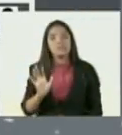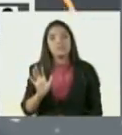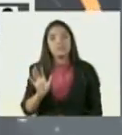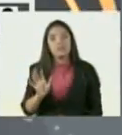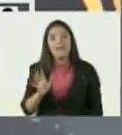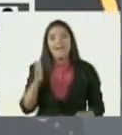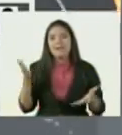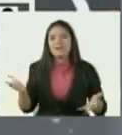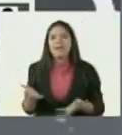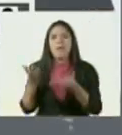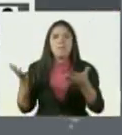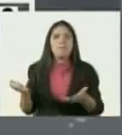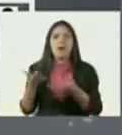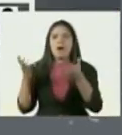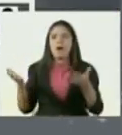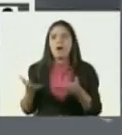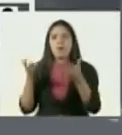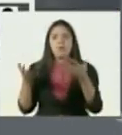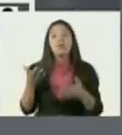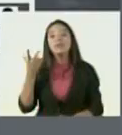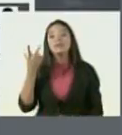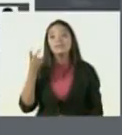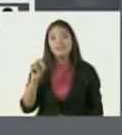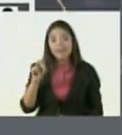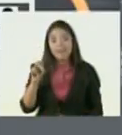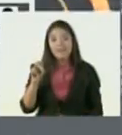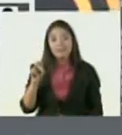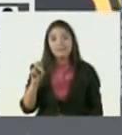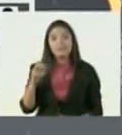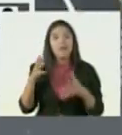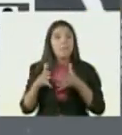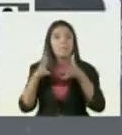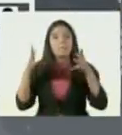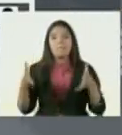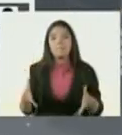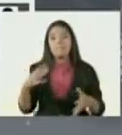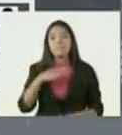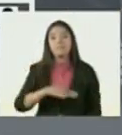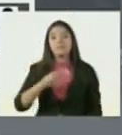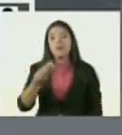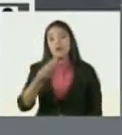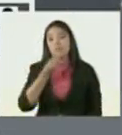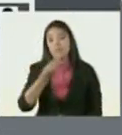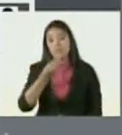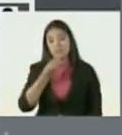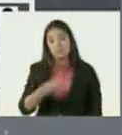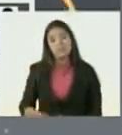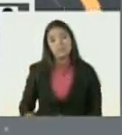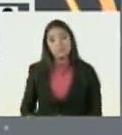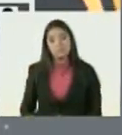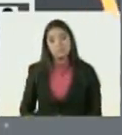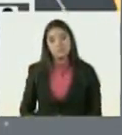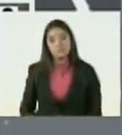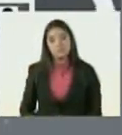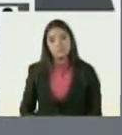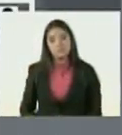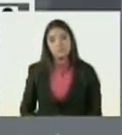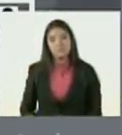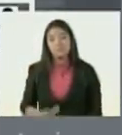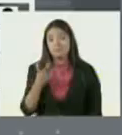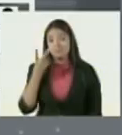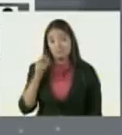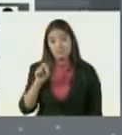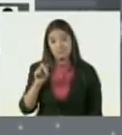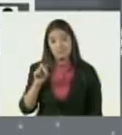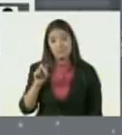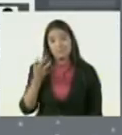Quemaron por lo menos 30 almacenes grandes de la misión alimentación. Por lo menos